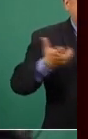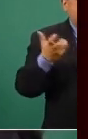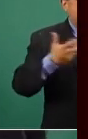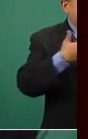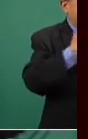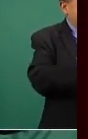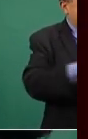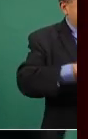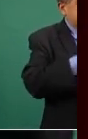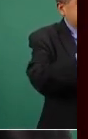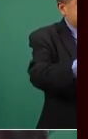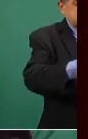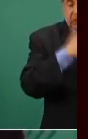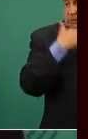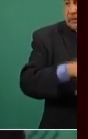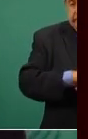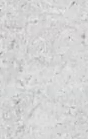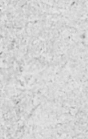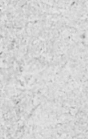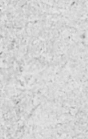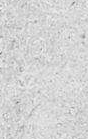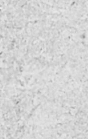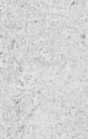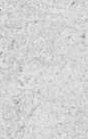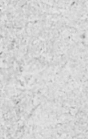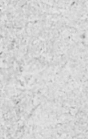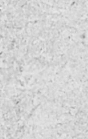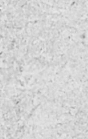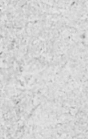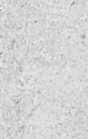vamos a seguir hablando de eso